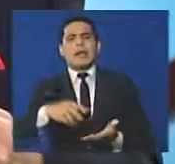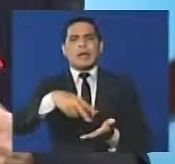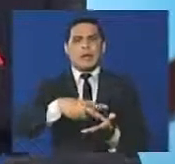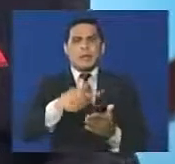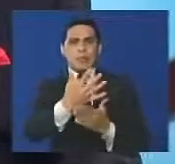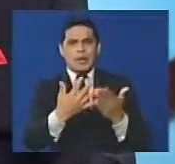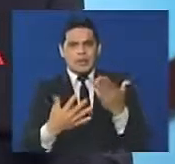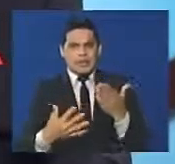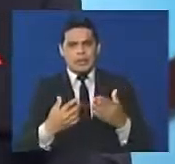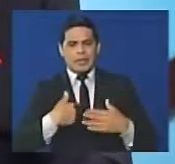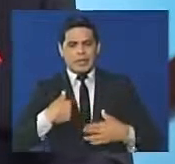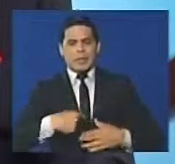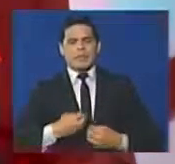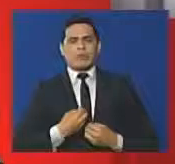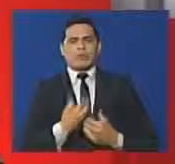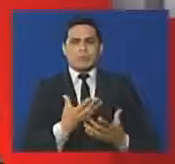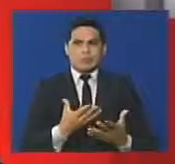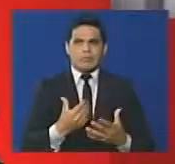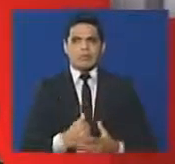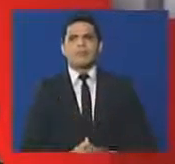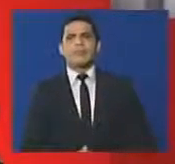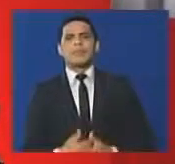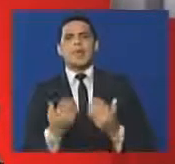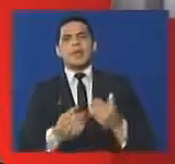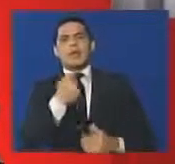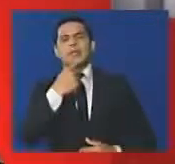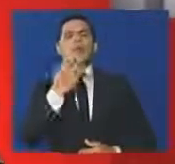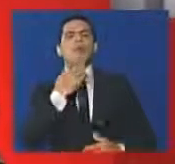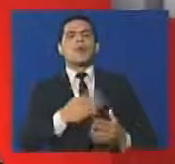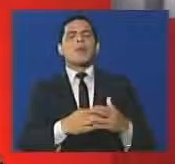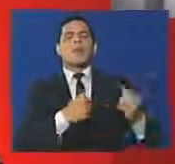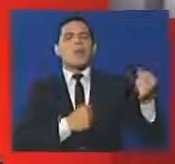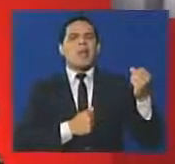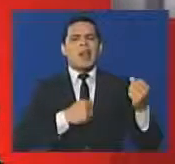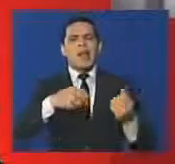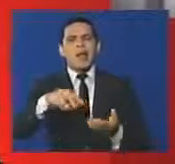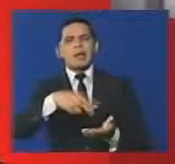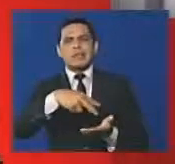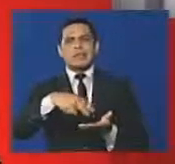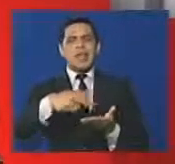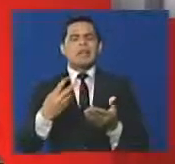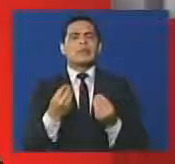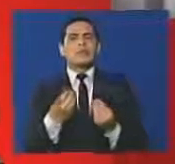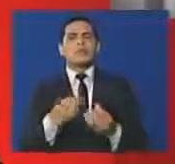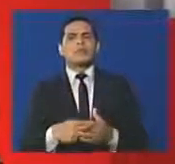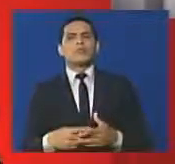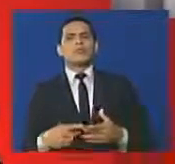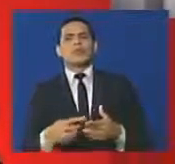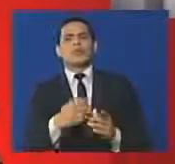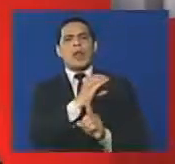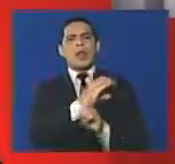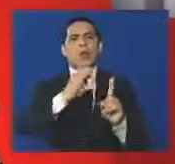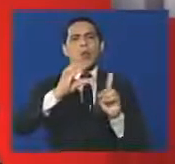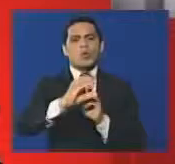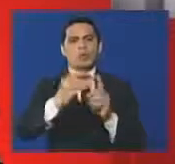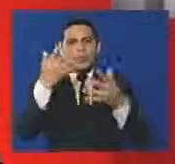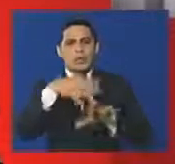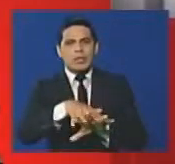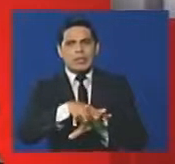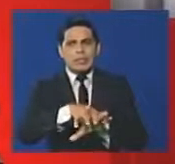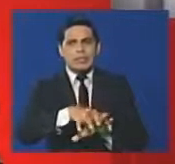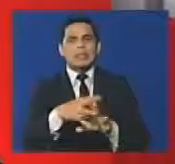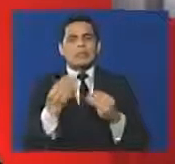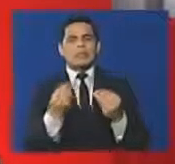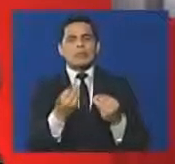sale de la sangre. Decían los especialistas en el tema de la salsa, por ejemplo, que ese sincretismo cultural que se produce con este ritmo.